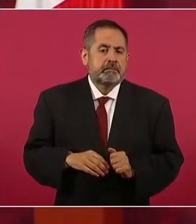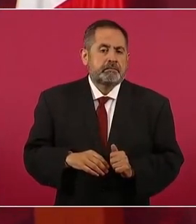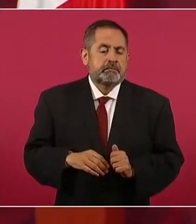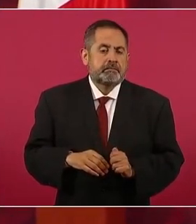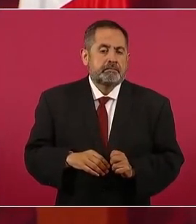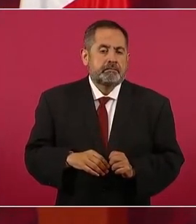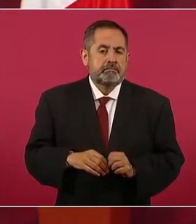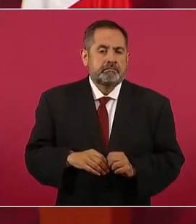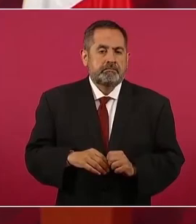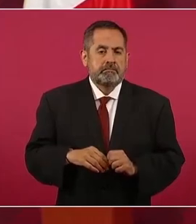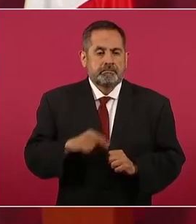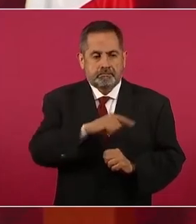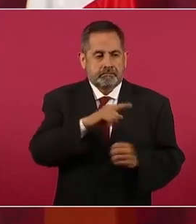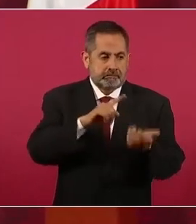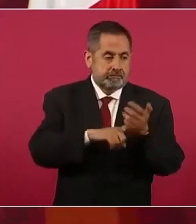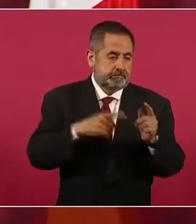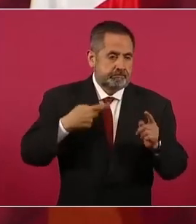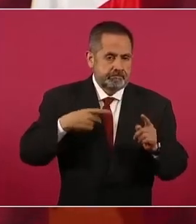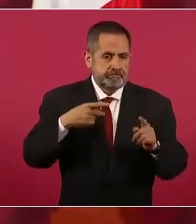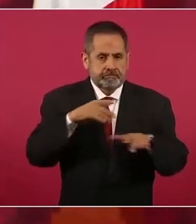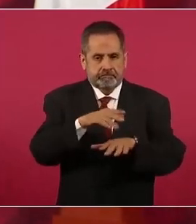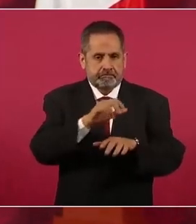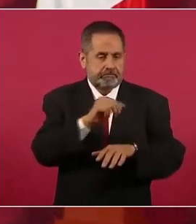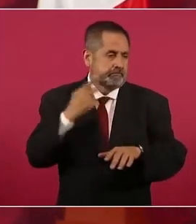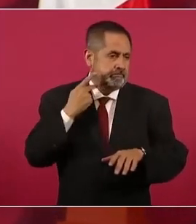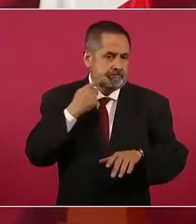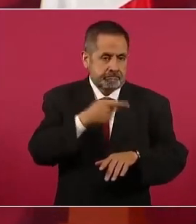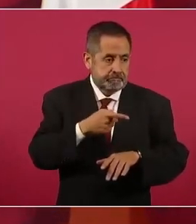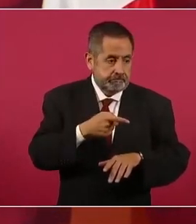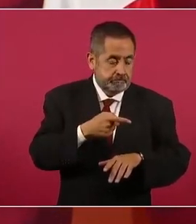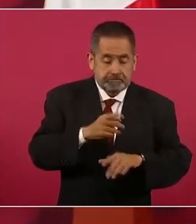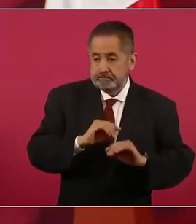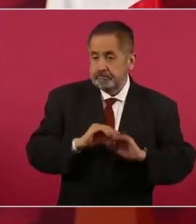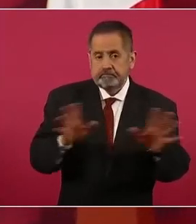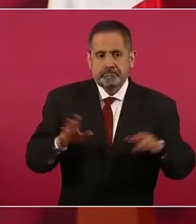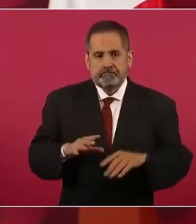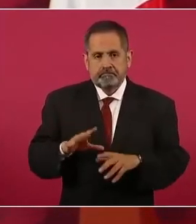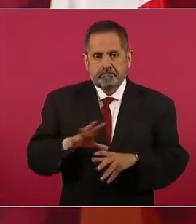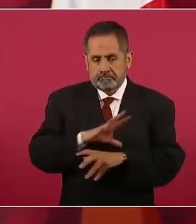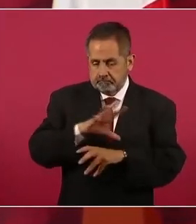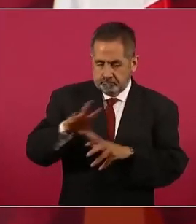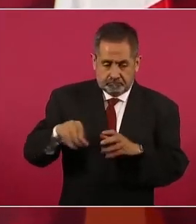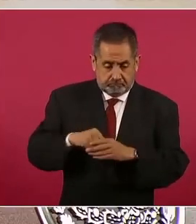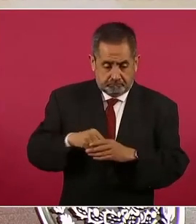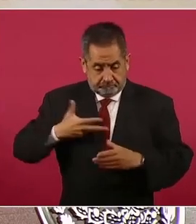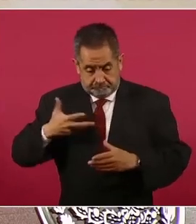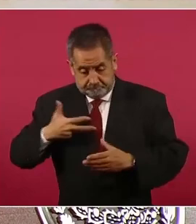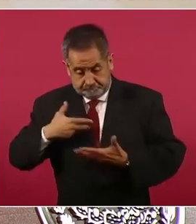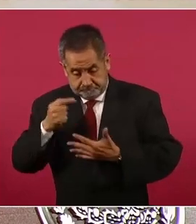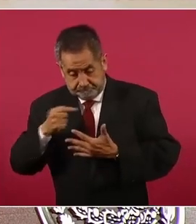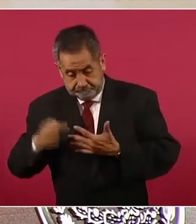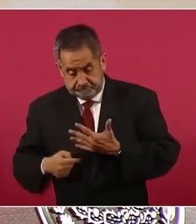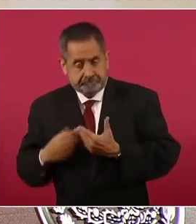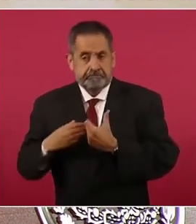un personaje político, dijimos, todo lo que se tenga